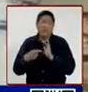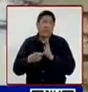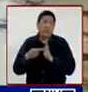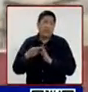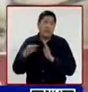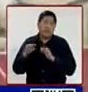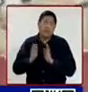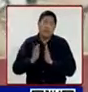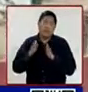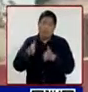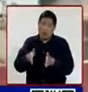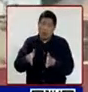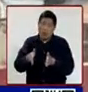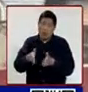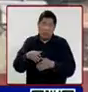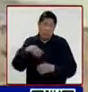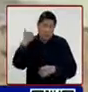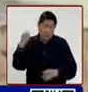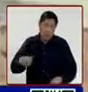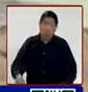cementerios.